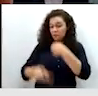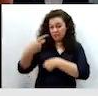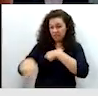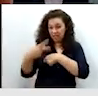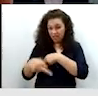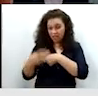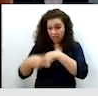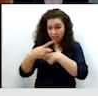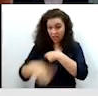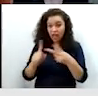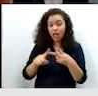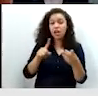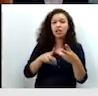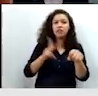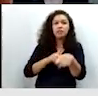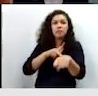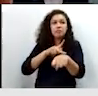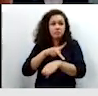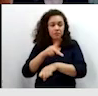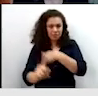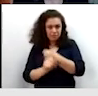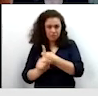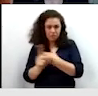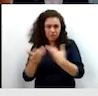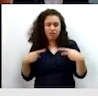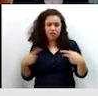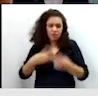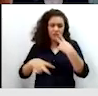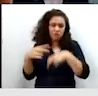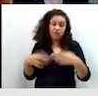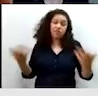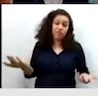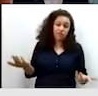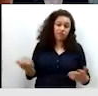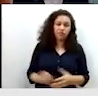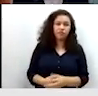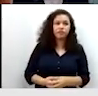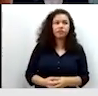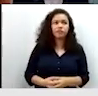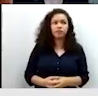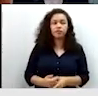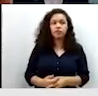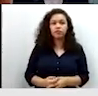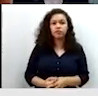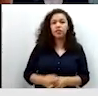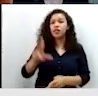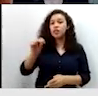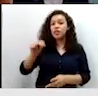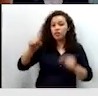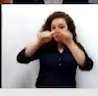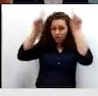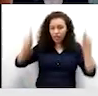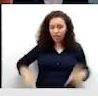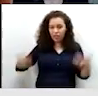pueden producir una dermatitis a los visitantes. Entonces, no túneles sanitizantes o